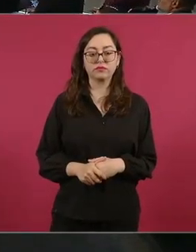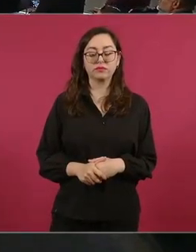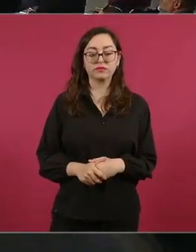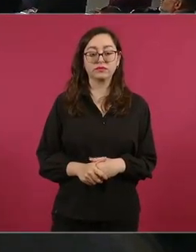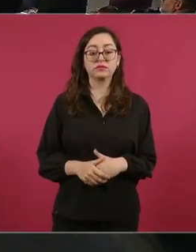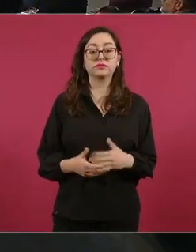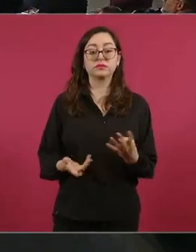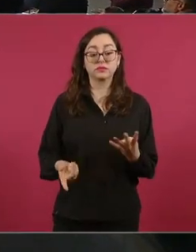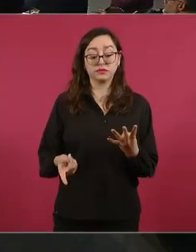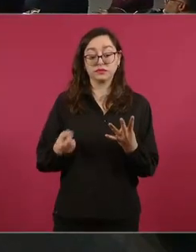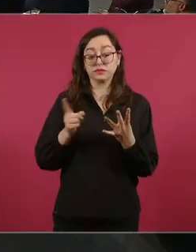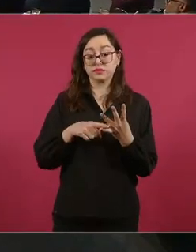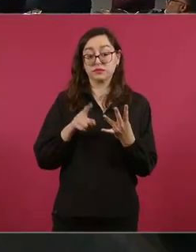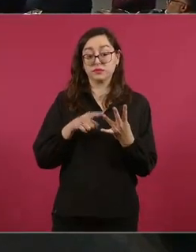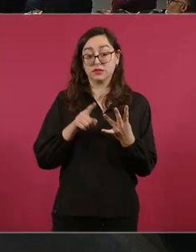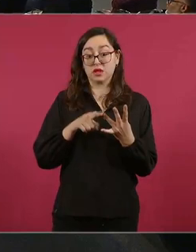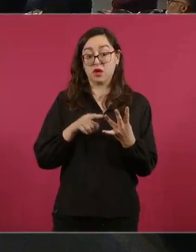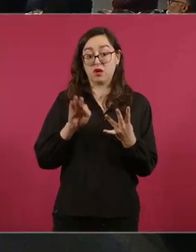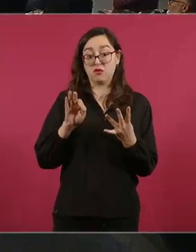Y Fox es el que lo…